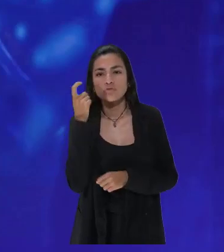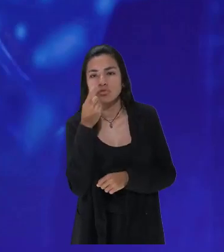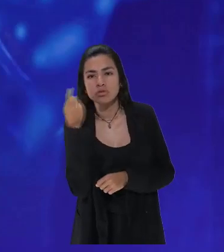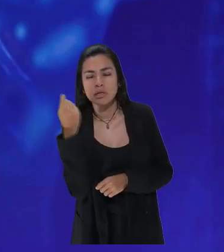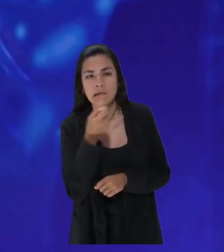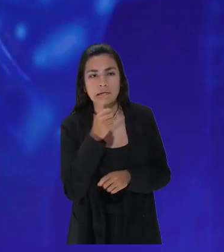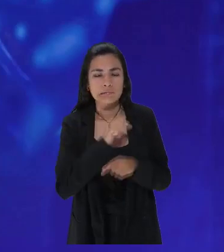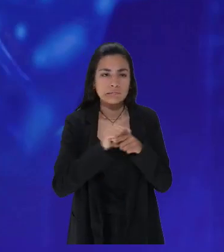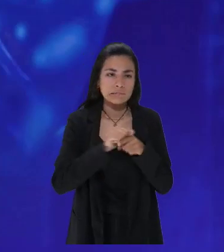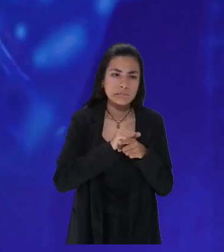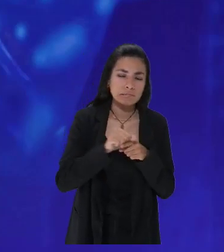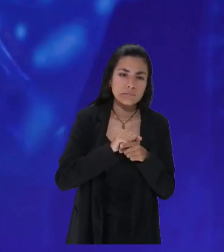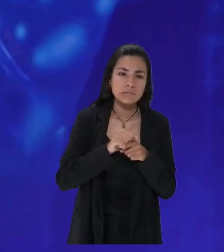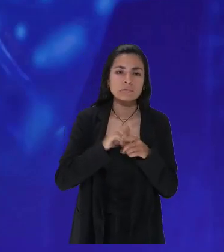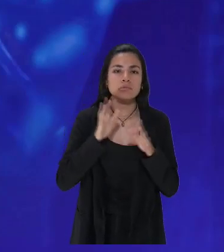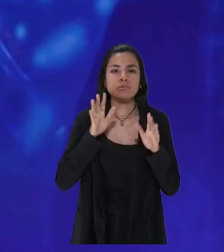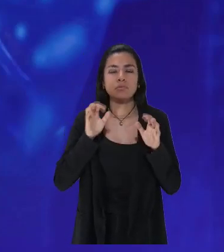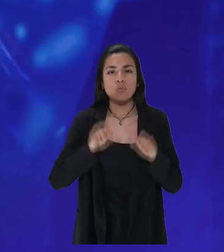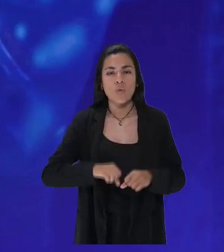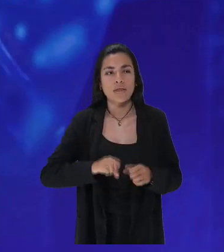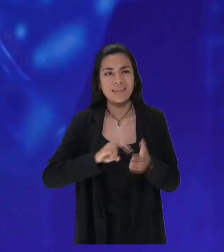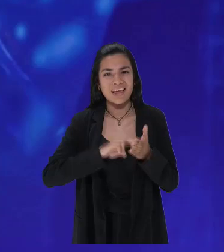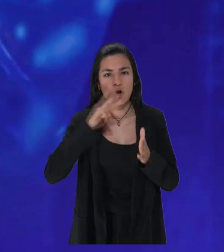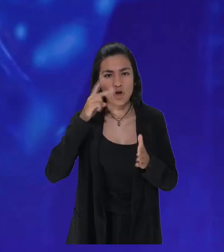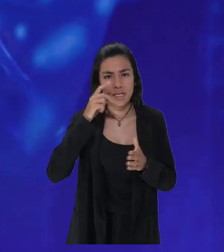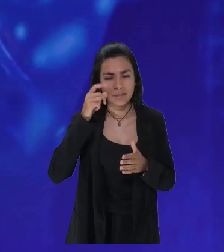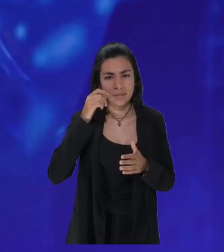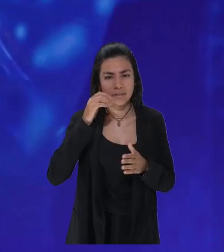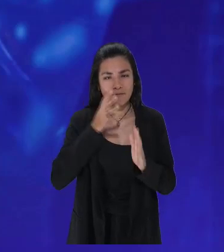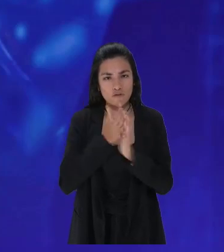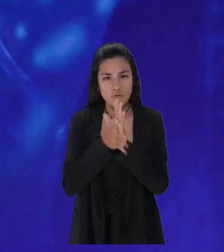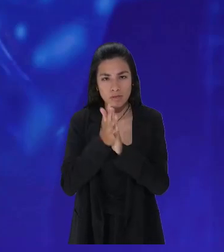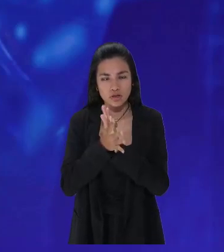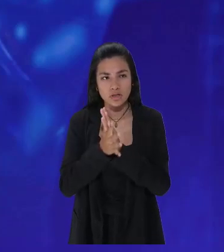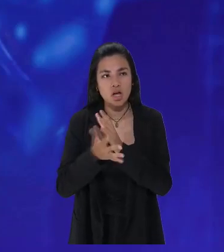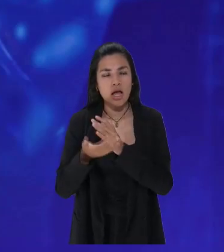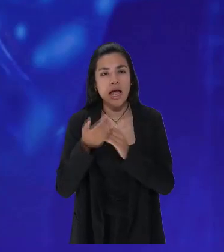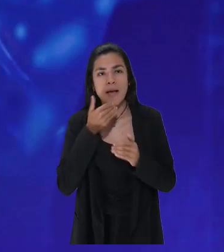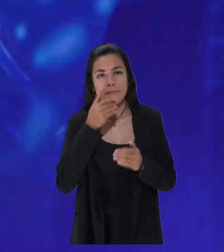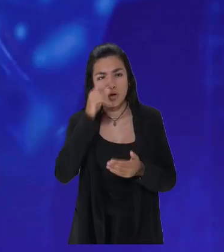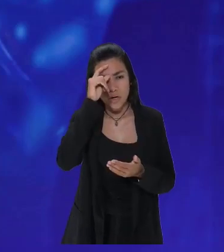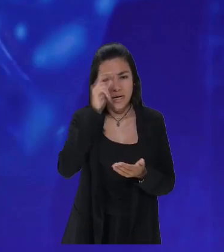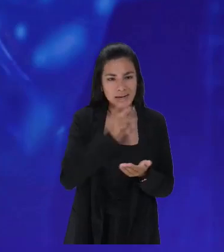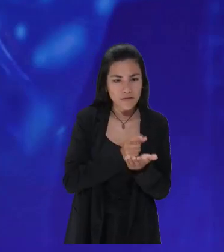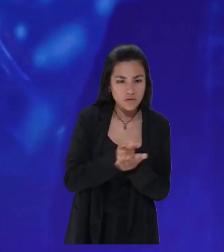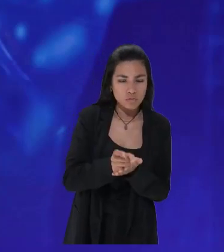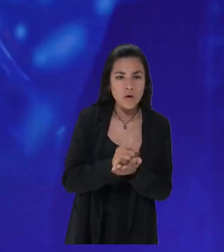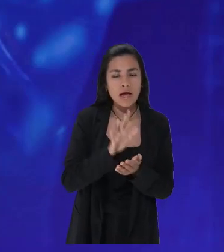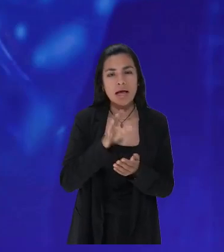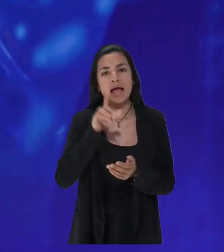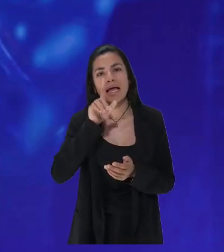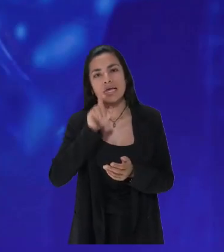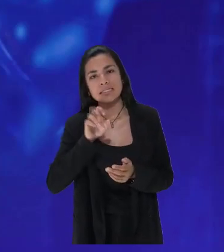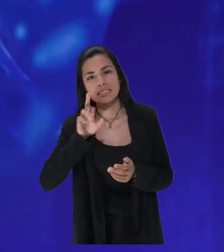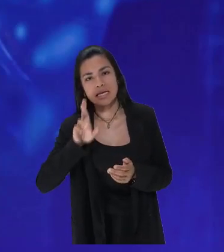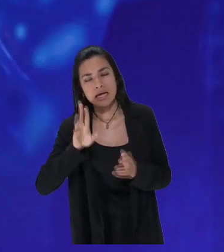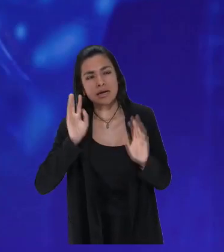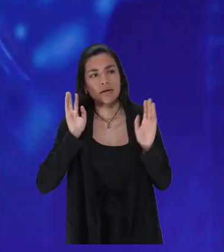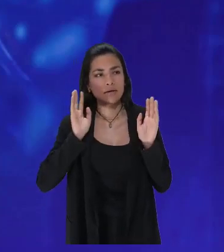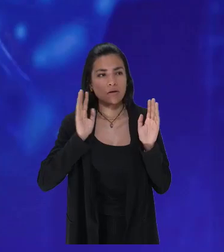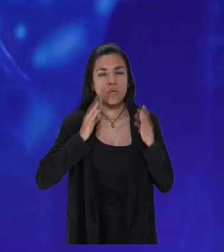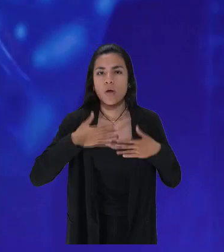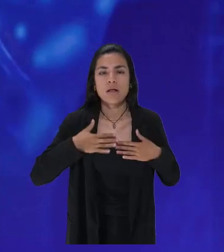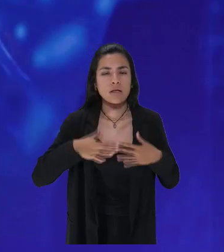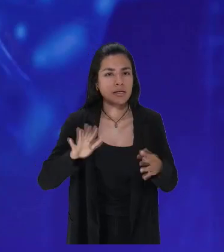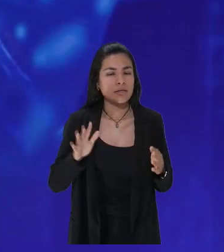de entrenamiento con tecnologías de la información, en este caso con realidad virtual, realidad aumentada, XR, la que tú quieras,